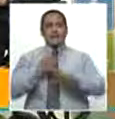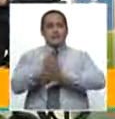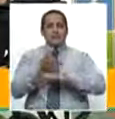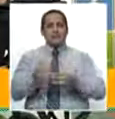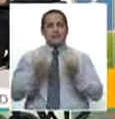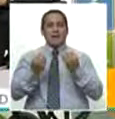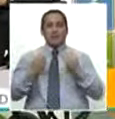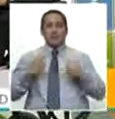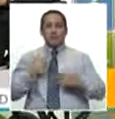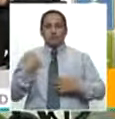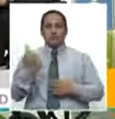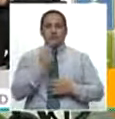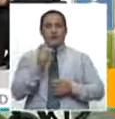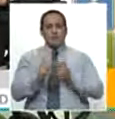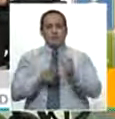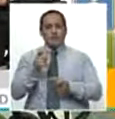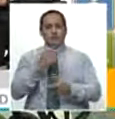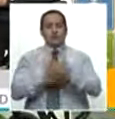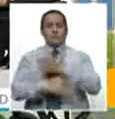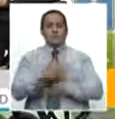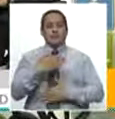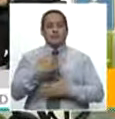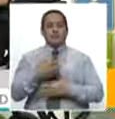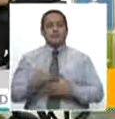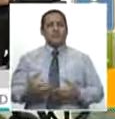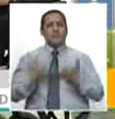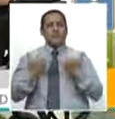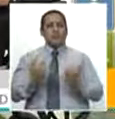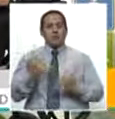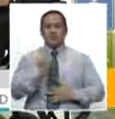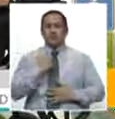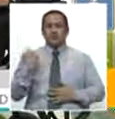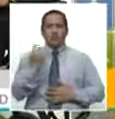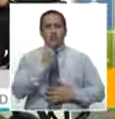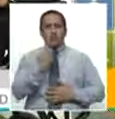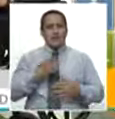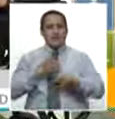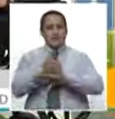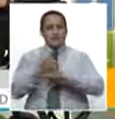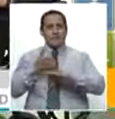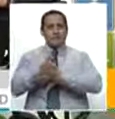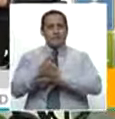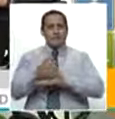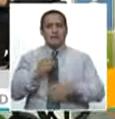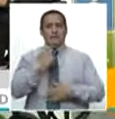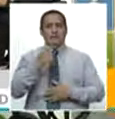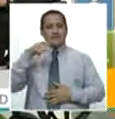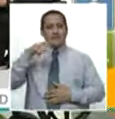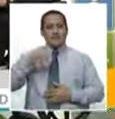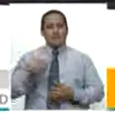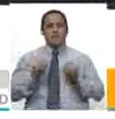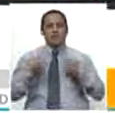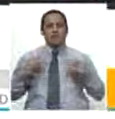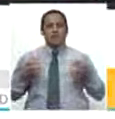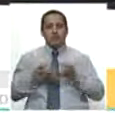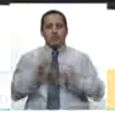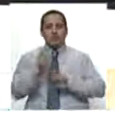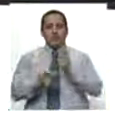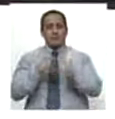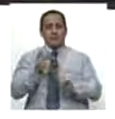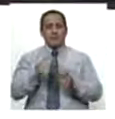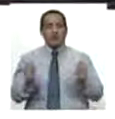accesibles para nosotros las personas con discapacidad. Ahora, toda esa accesibilidad que es necesaria para nosotros,